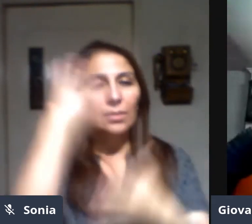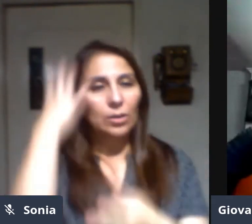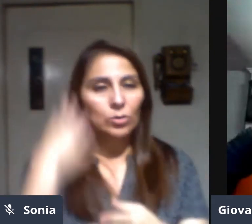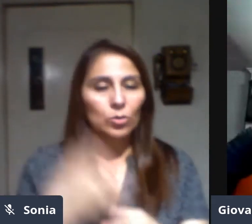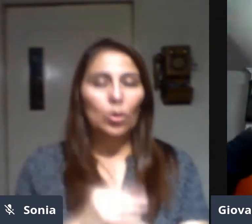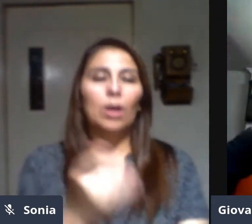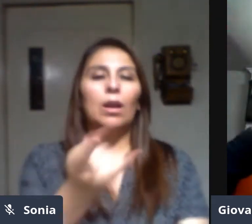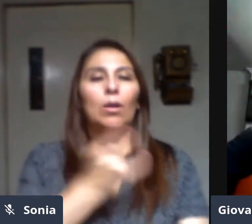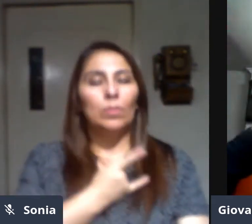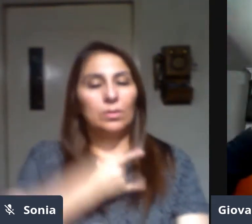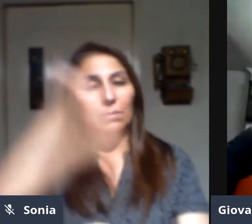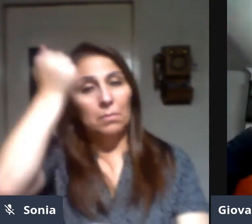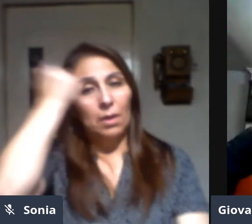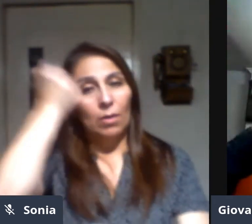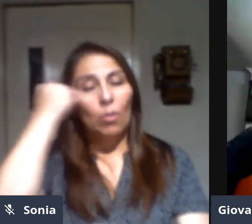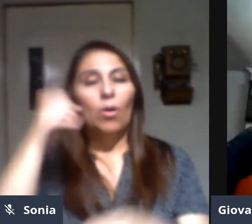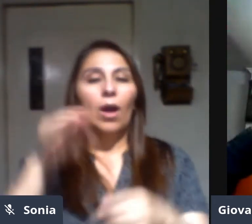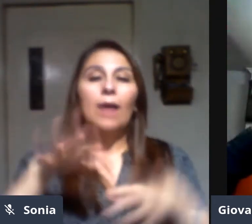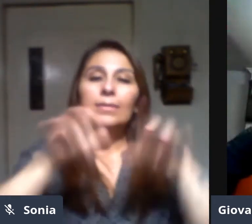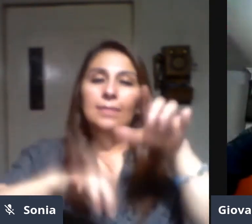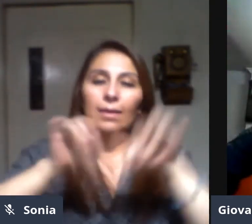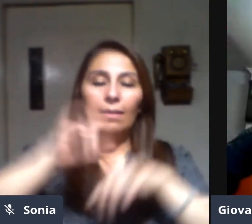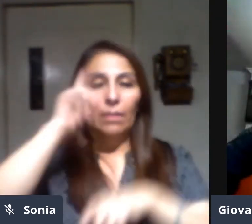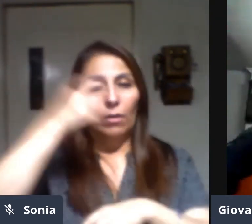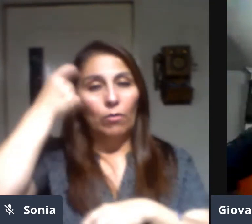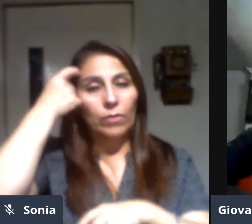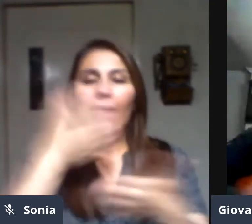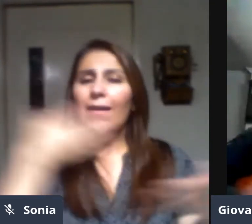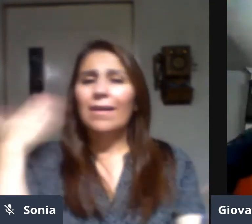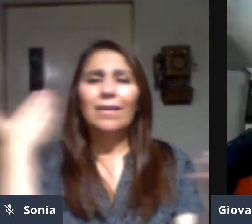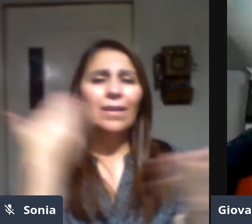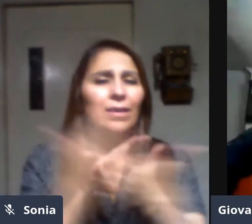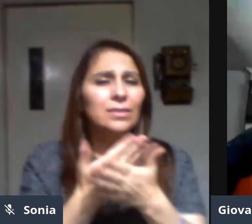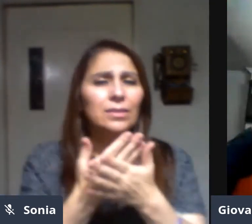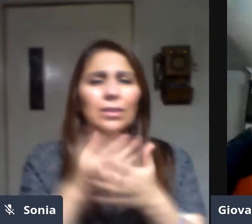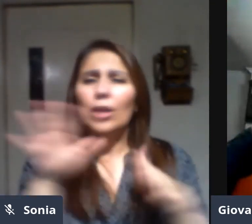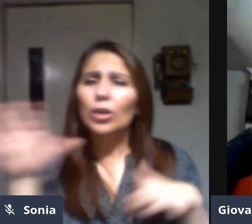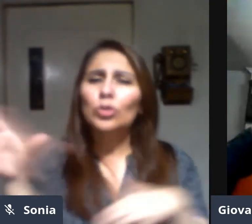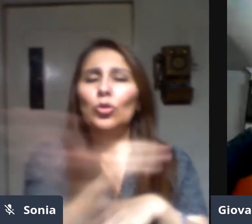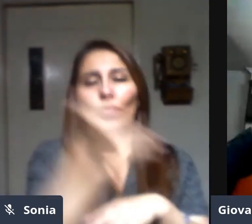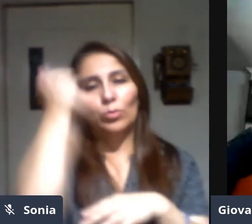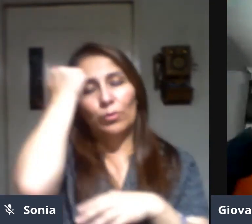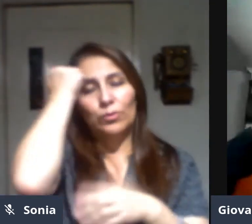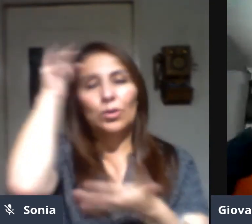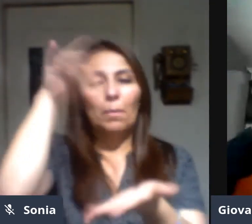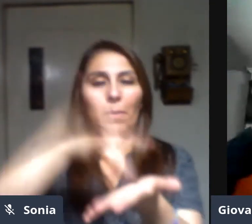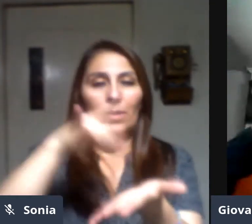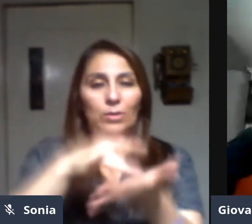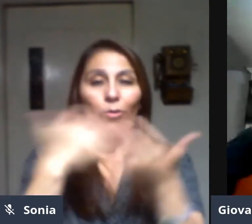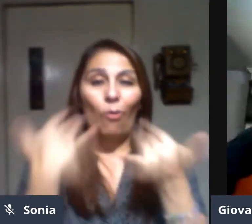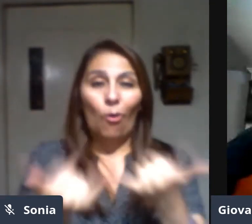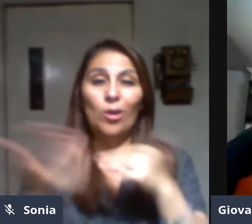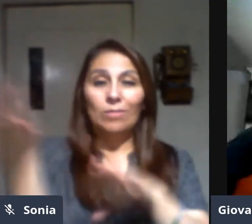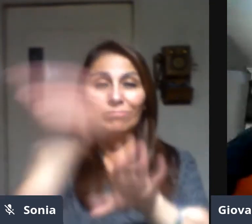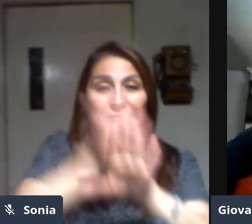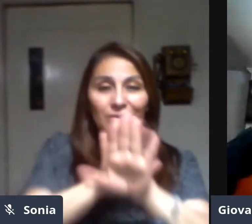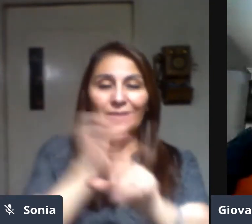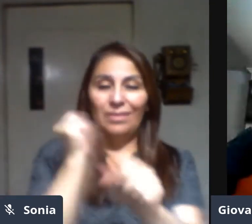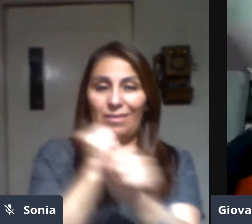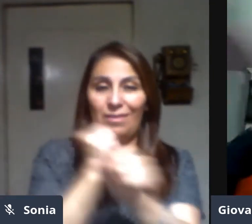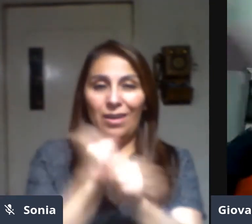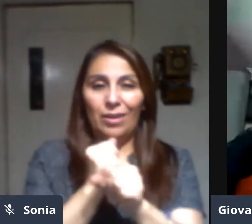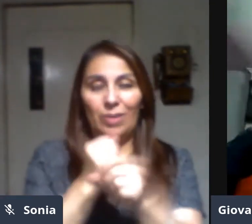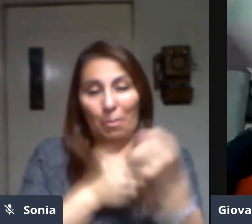espacio de la secretaría de gobierno agradecerles muchísimo a los profes que estuvieron tras bambalinas también y pues esperamos podemos